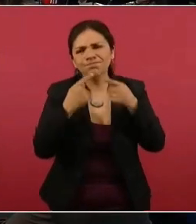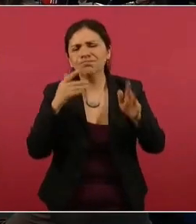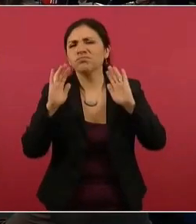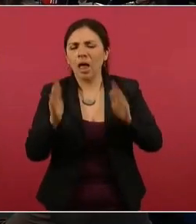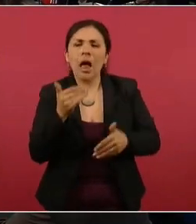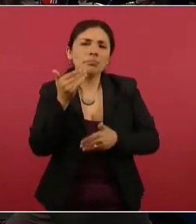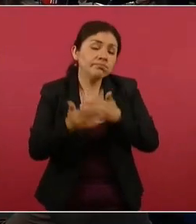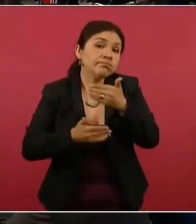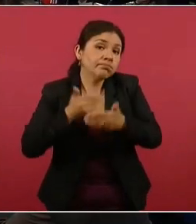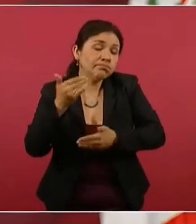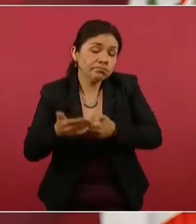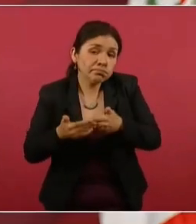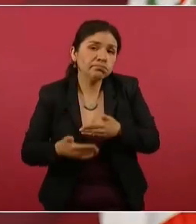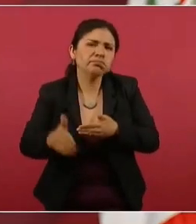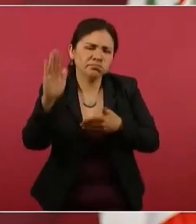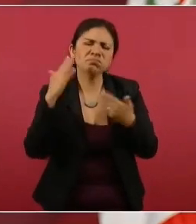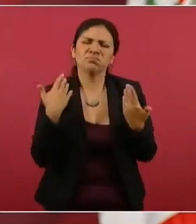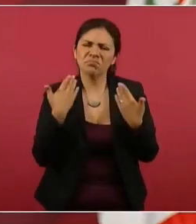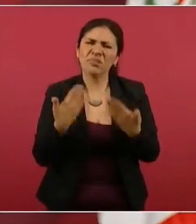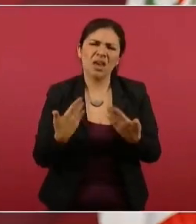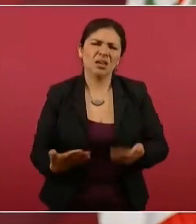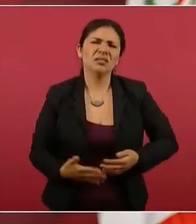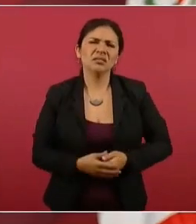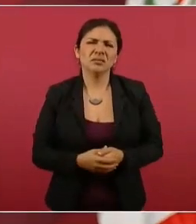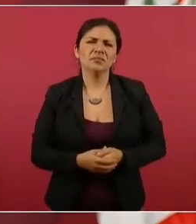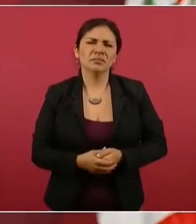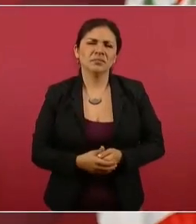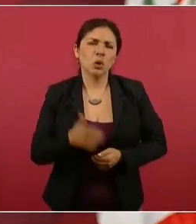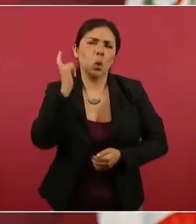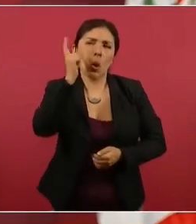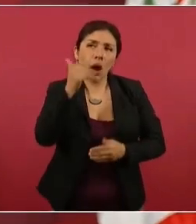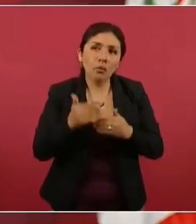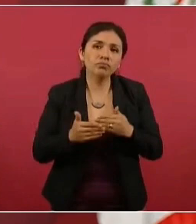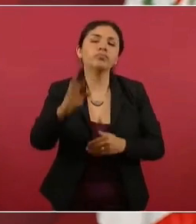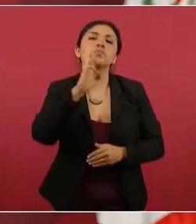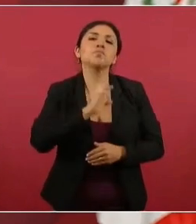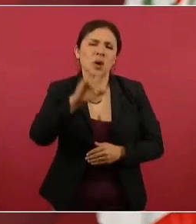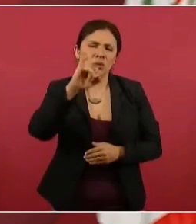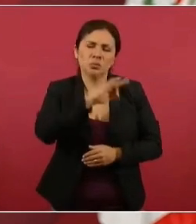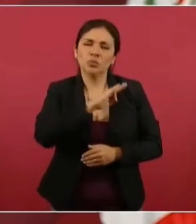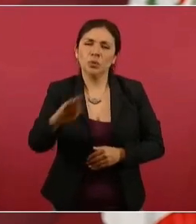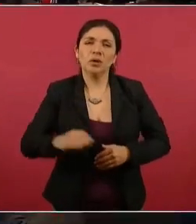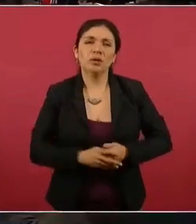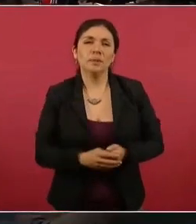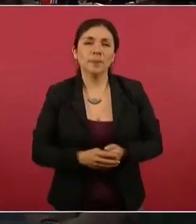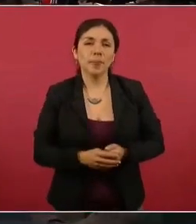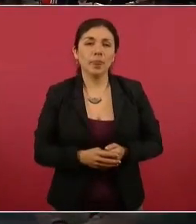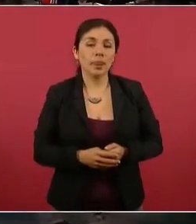ahí va bien y va a estar mejor. Vamos a poder.